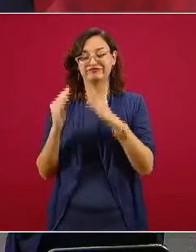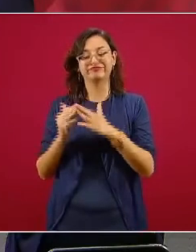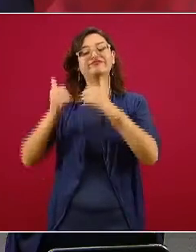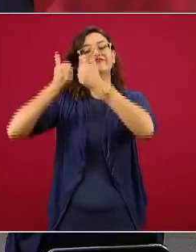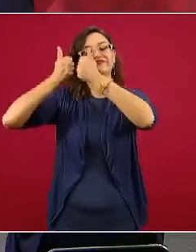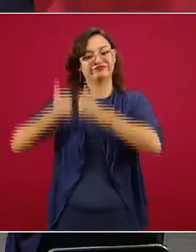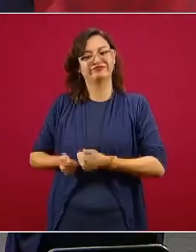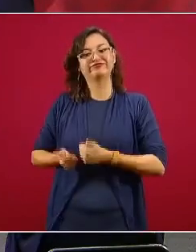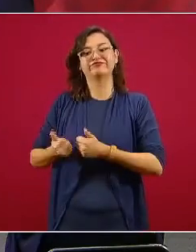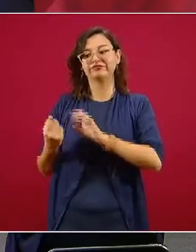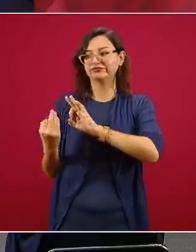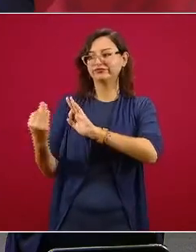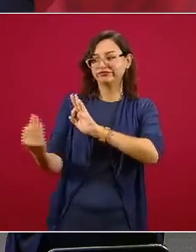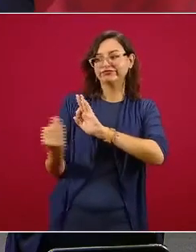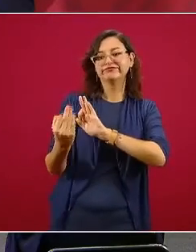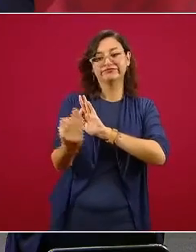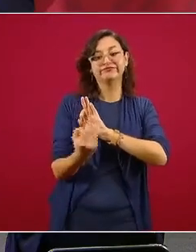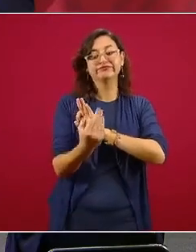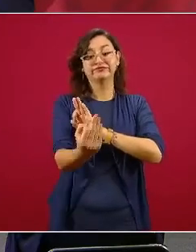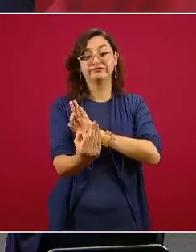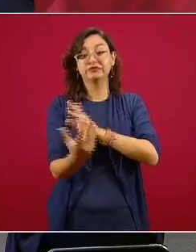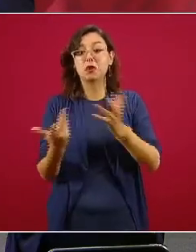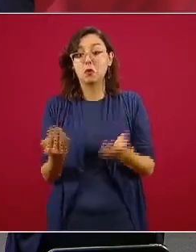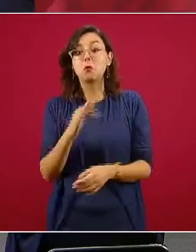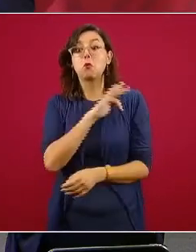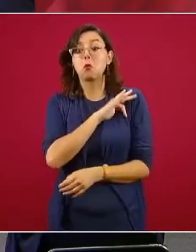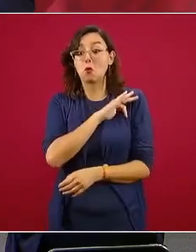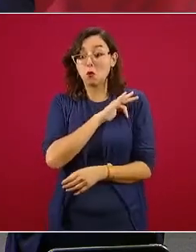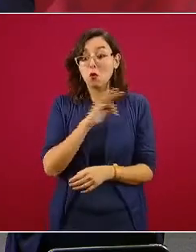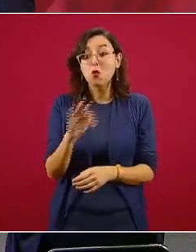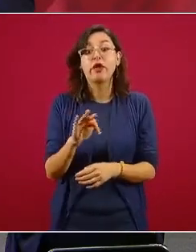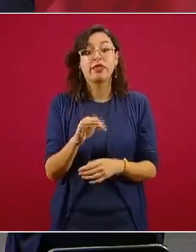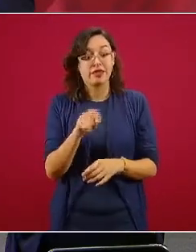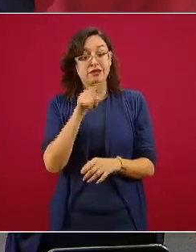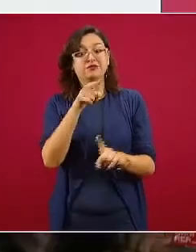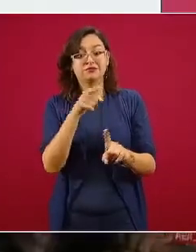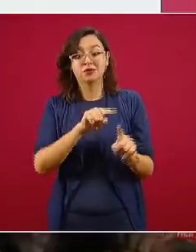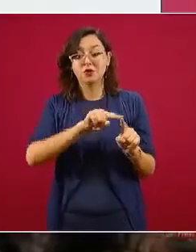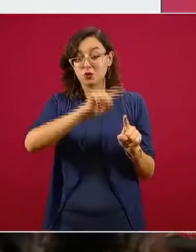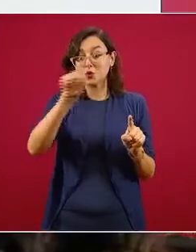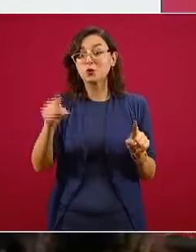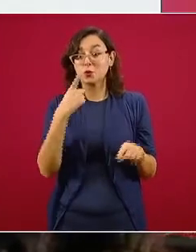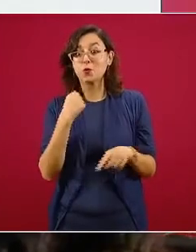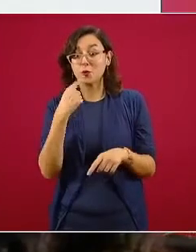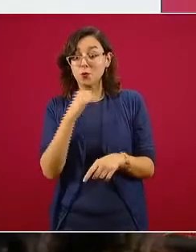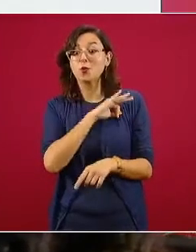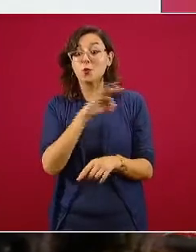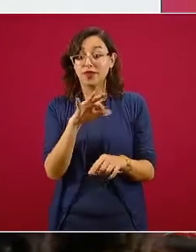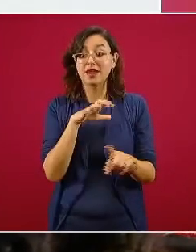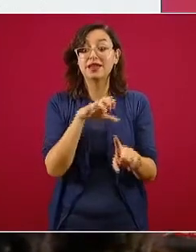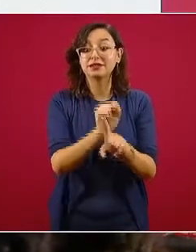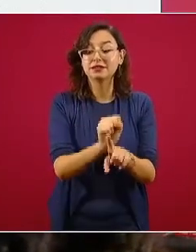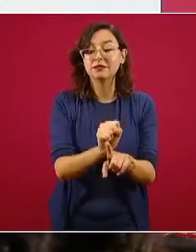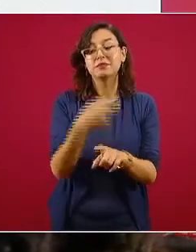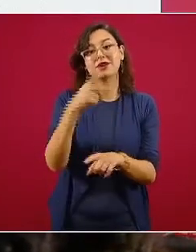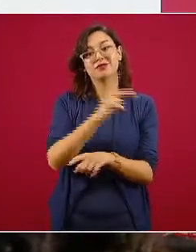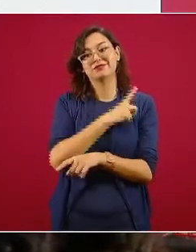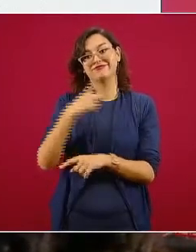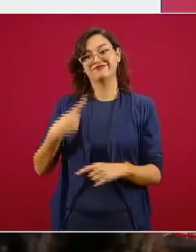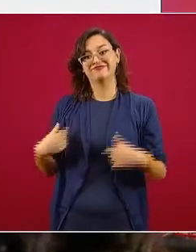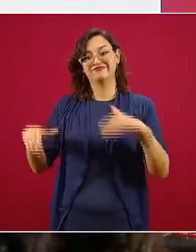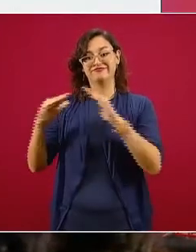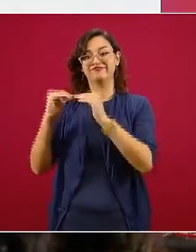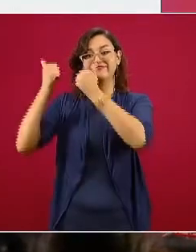ocasiones, esto ocurrirá si y solo si se cumplen estas medidas de sana distancia. Entonces, la